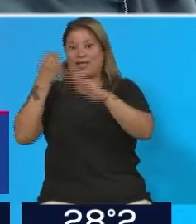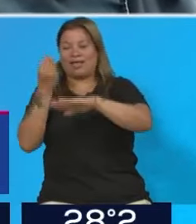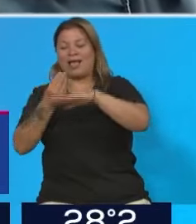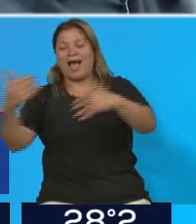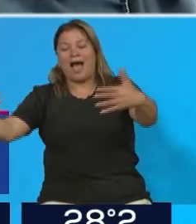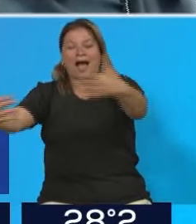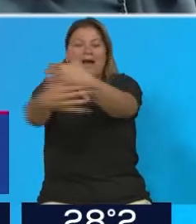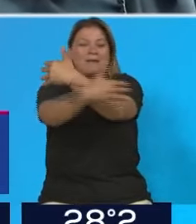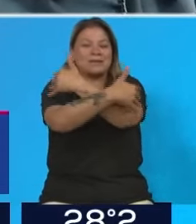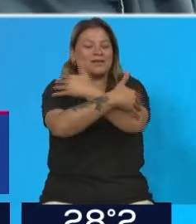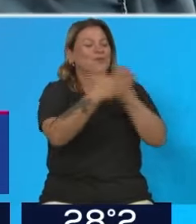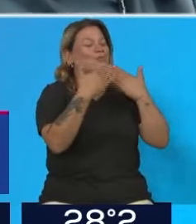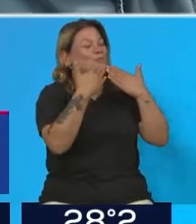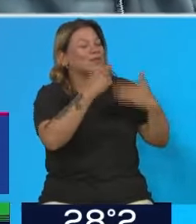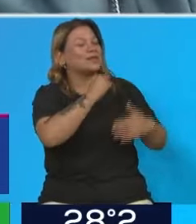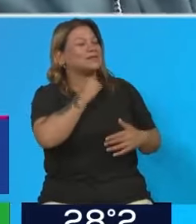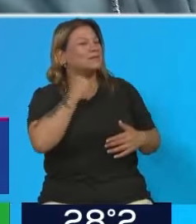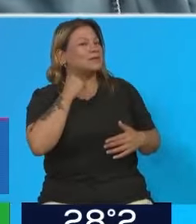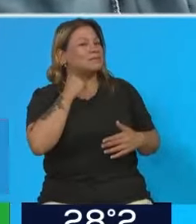está trasladado el mensaje gracias padre hasta pronto